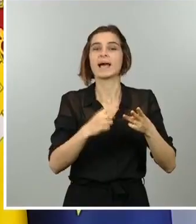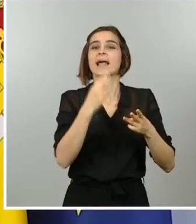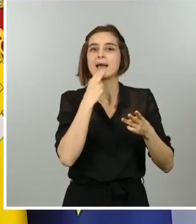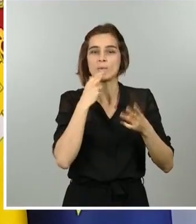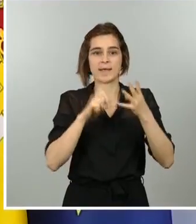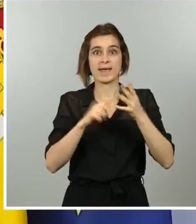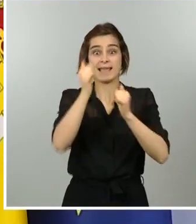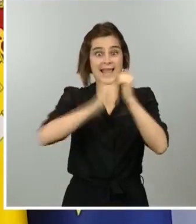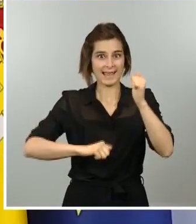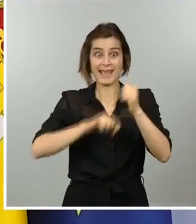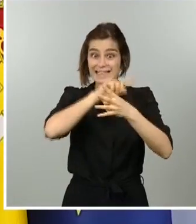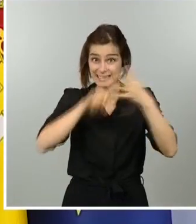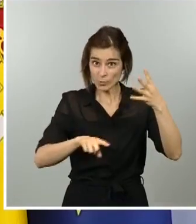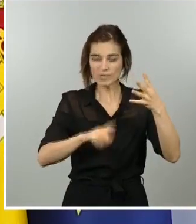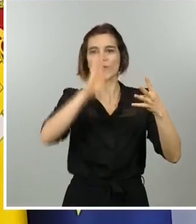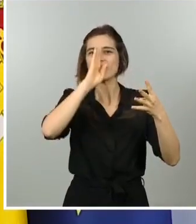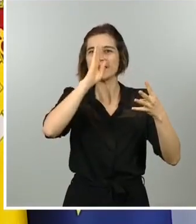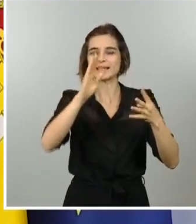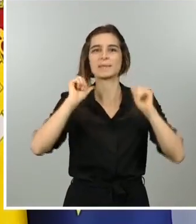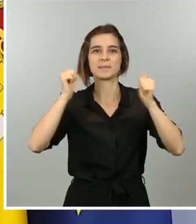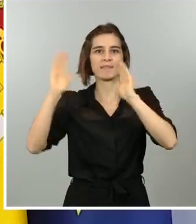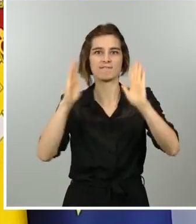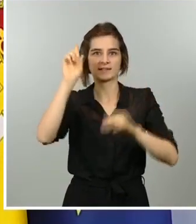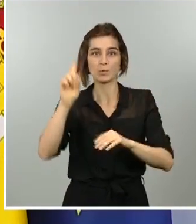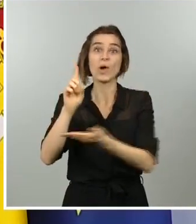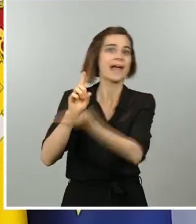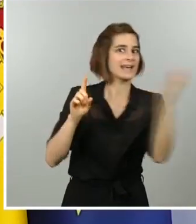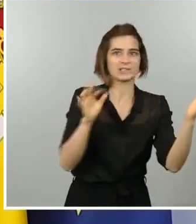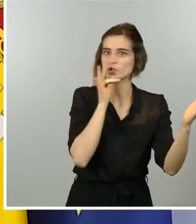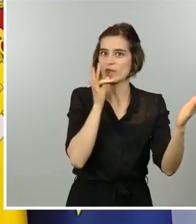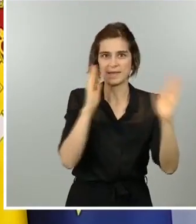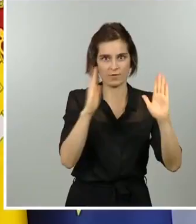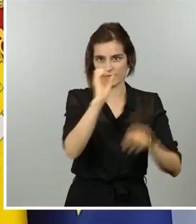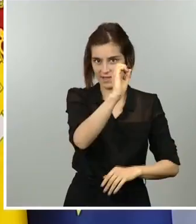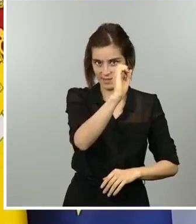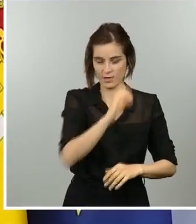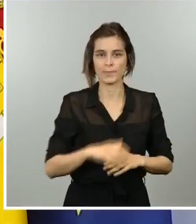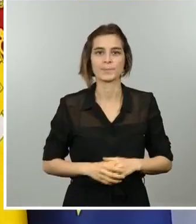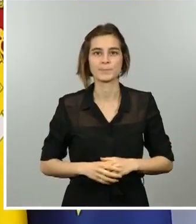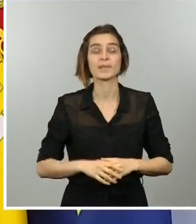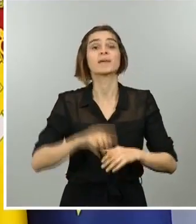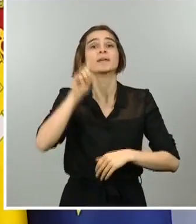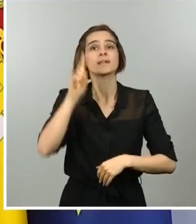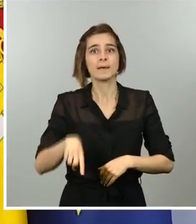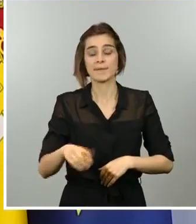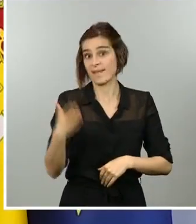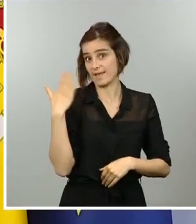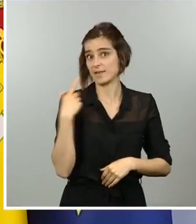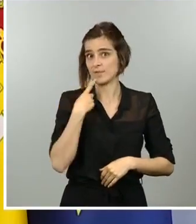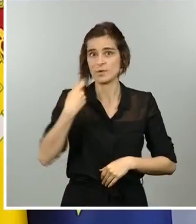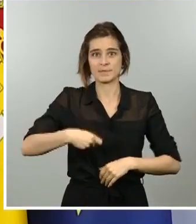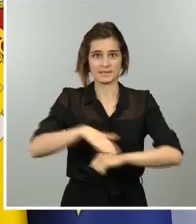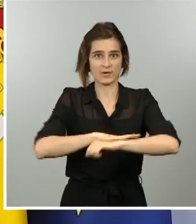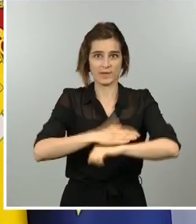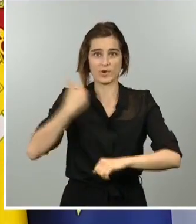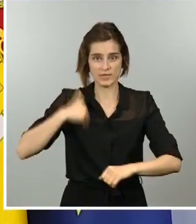Y finalmente, también hoy se publica en el BOE y entra en vigor, como ayer anunció el presidente del Gobierno, una orden